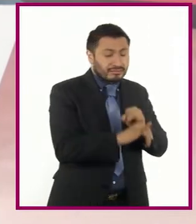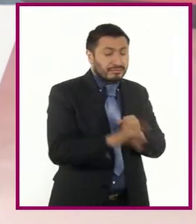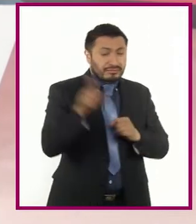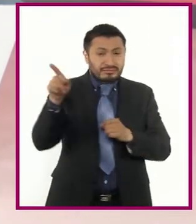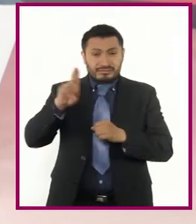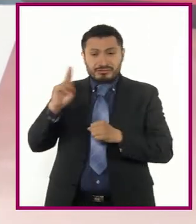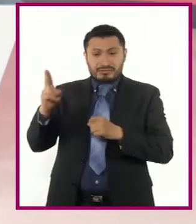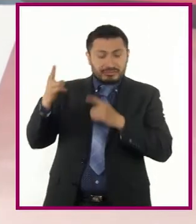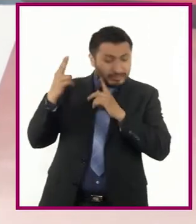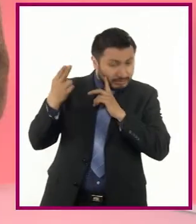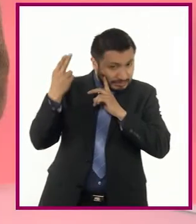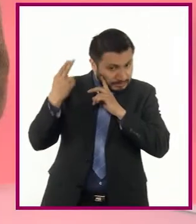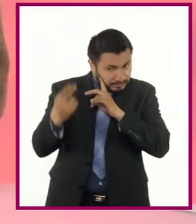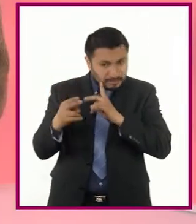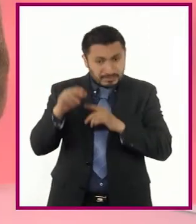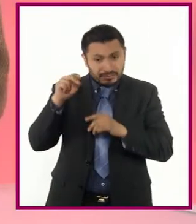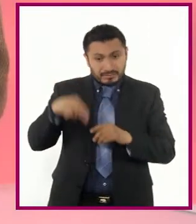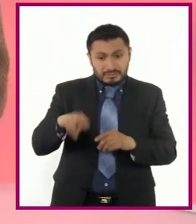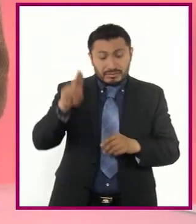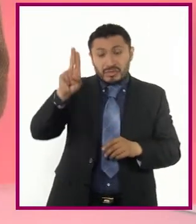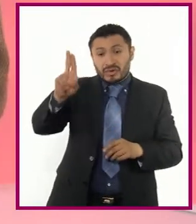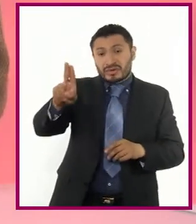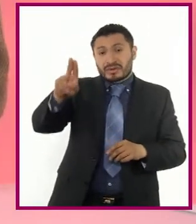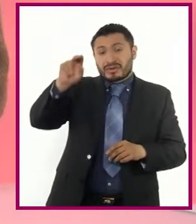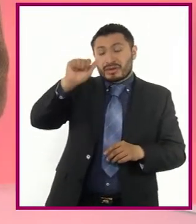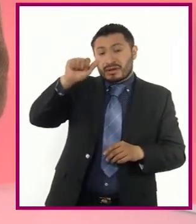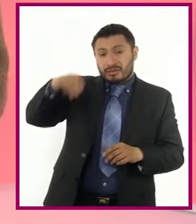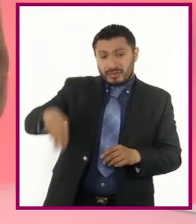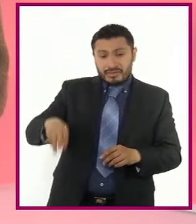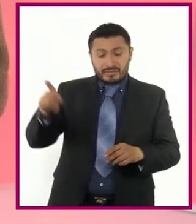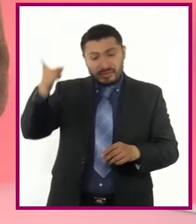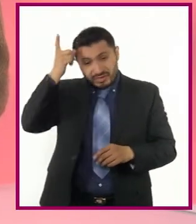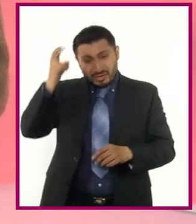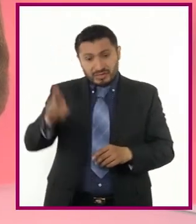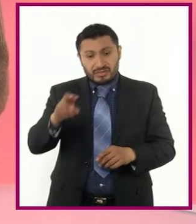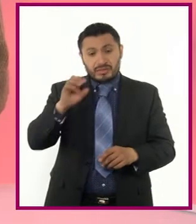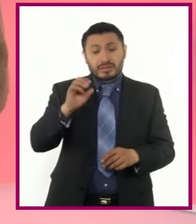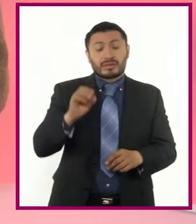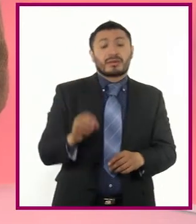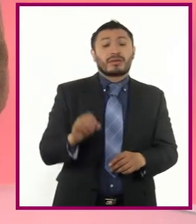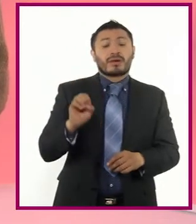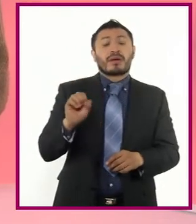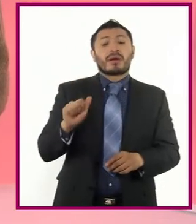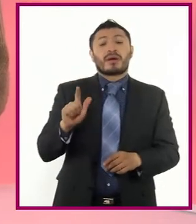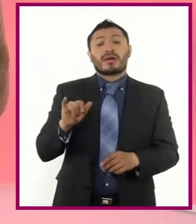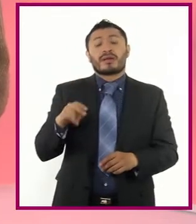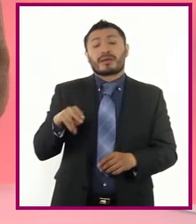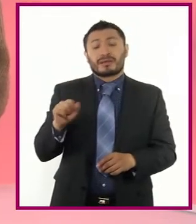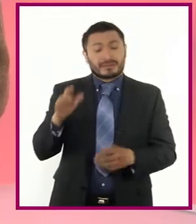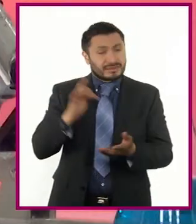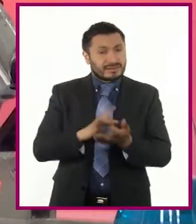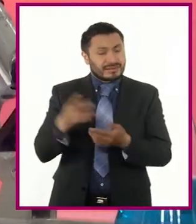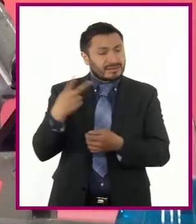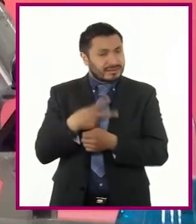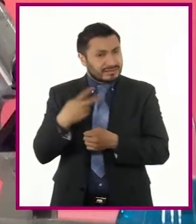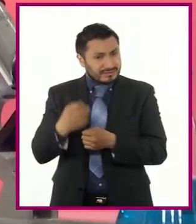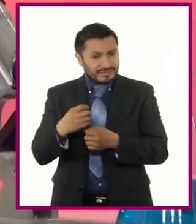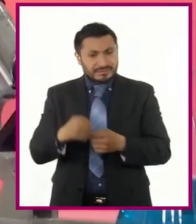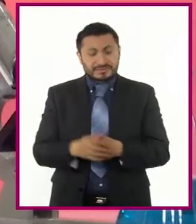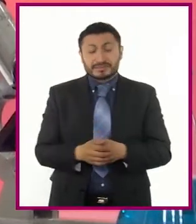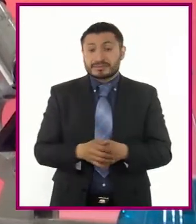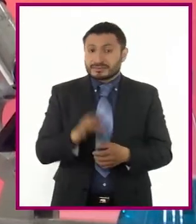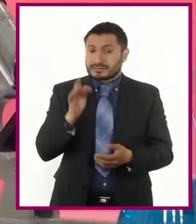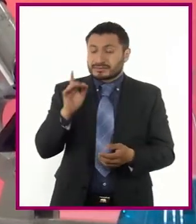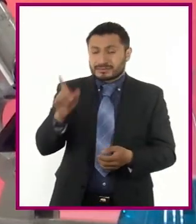Autónoma Metropolitana, el doctor Rutilio Ortiz Salinas. Bienvenido, doctor. Muchas gracias, Anel, por la invitación.